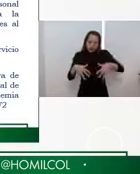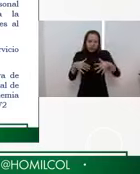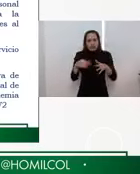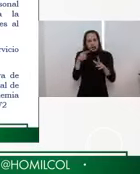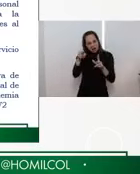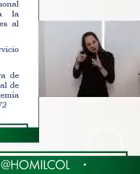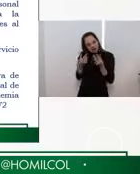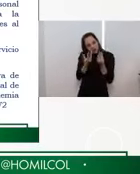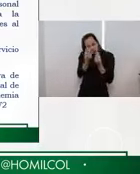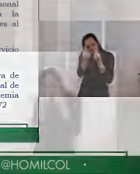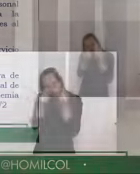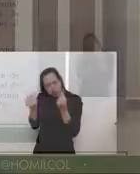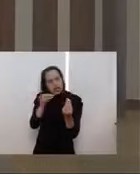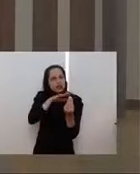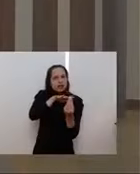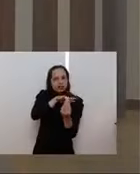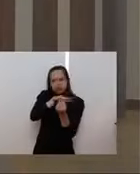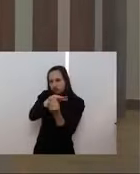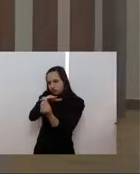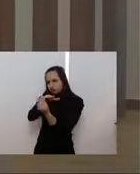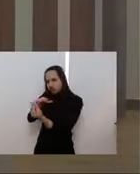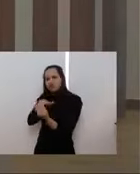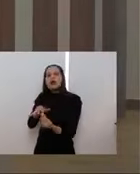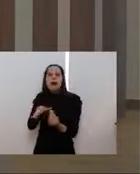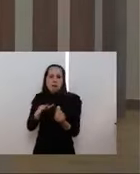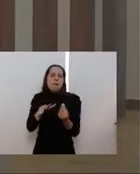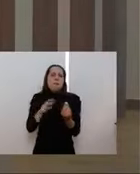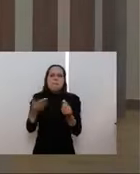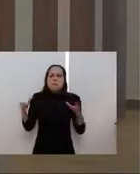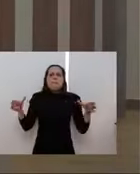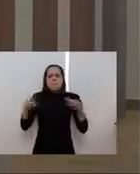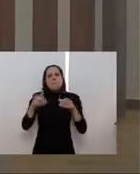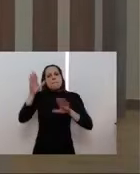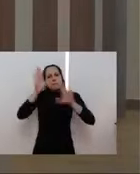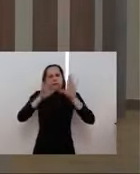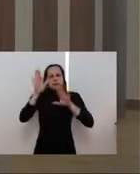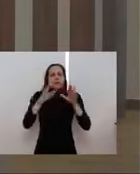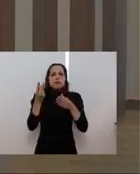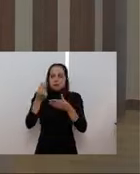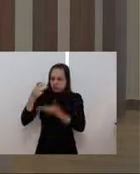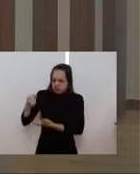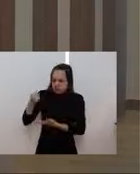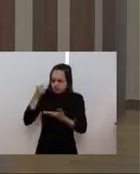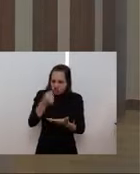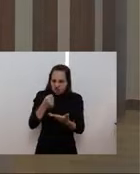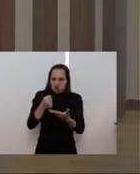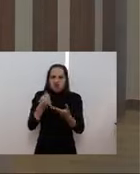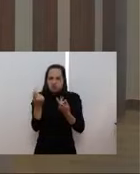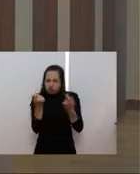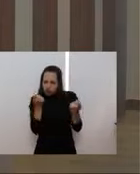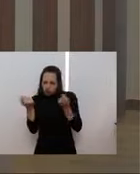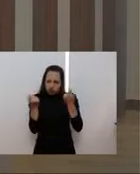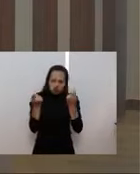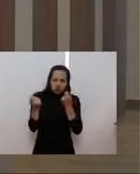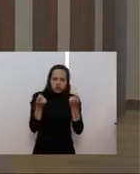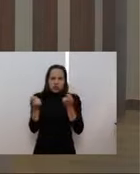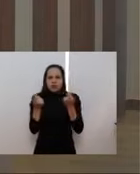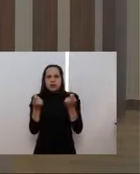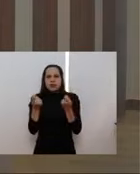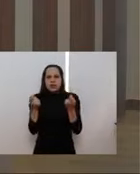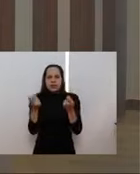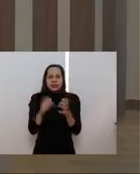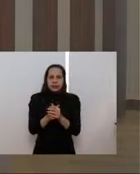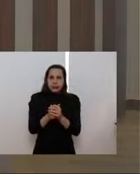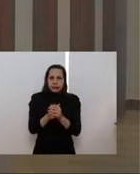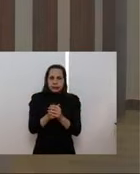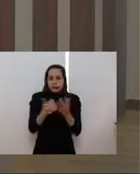incidente participó hicimos una optimización de recursos e hicimos una adaptación de esa capacidad que estábamos teniendo entonces